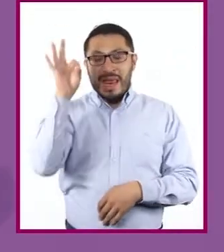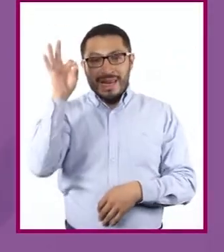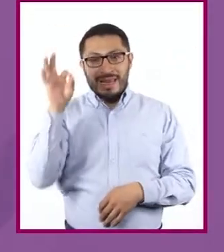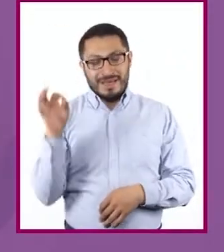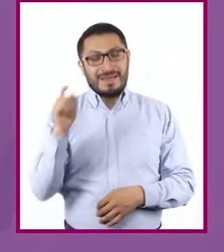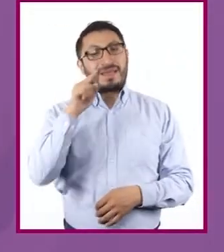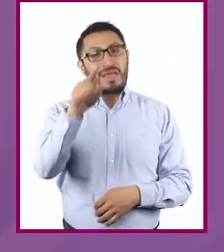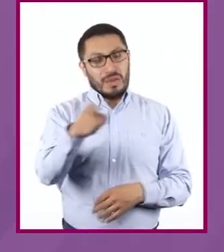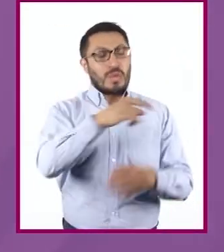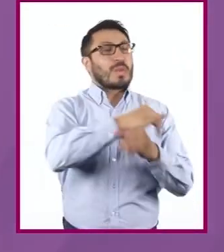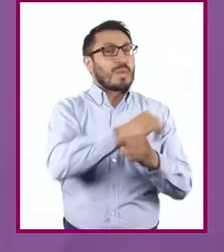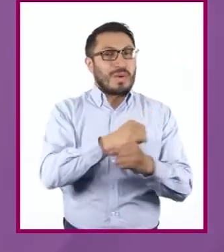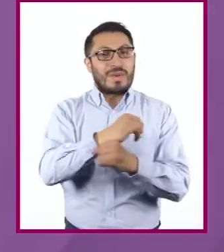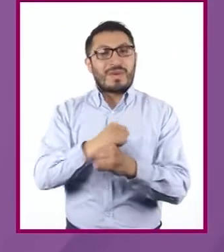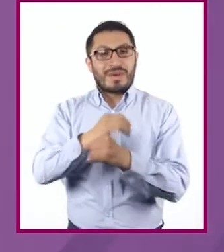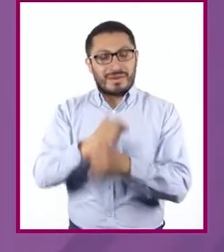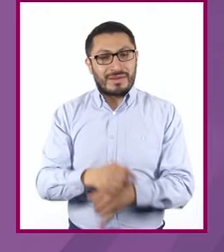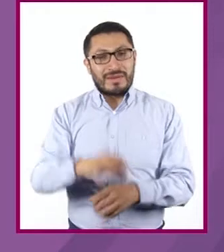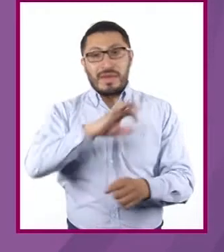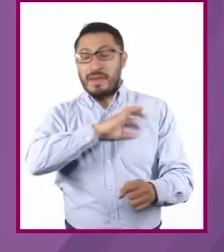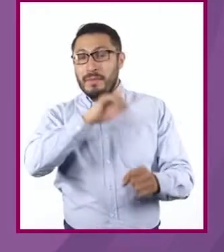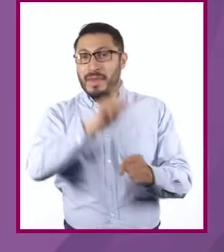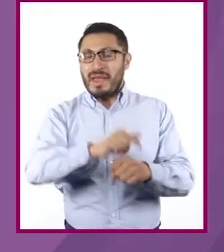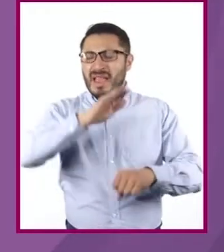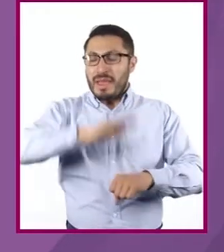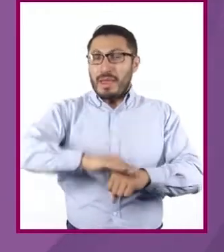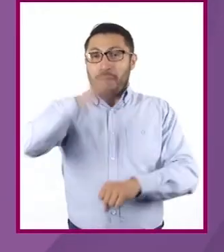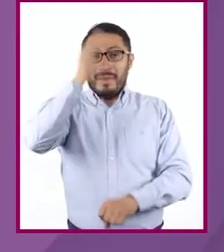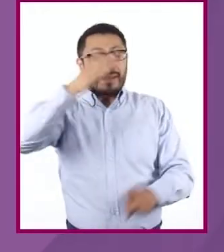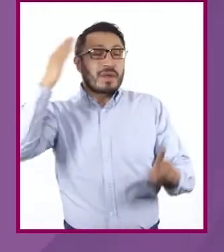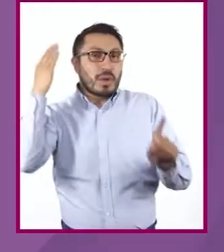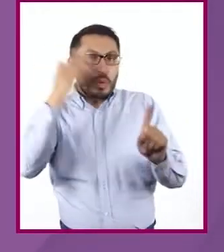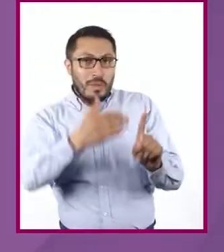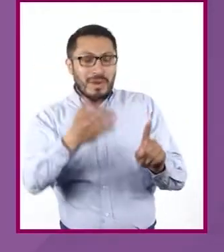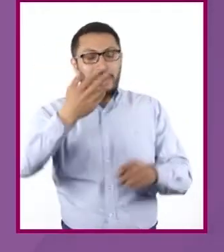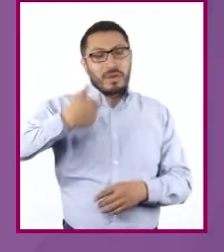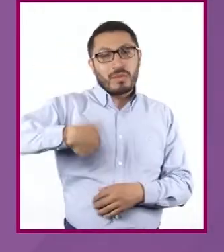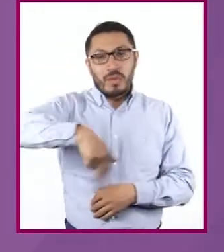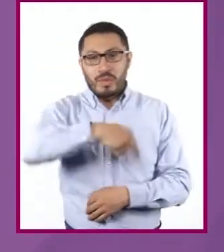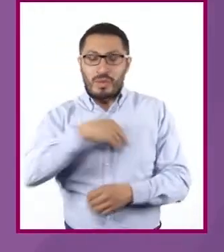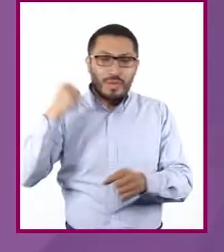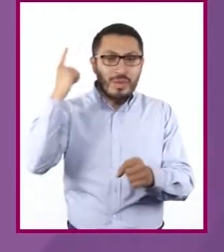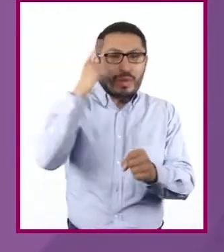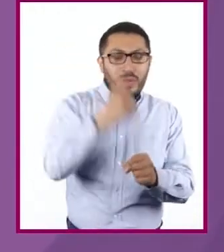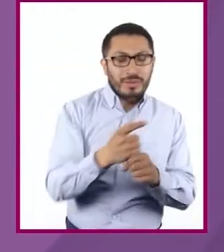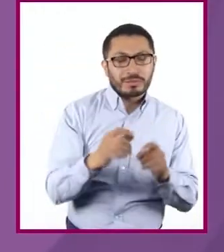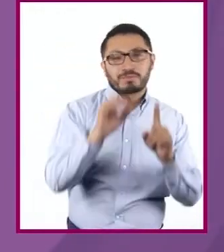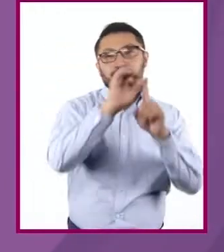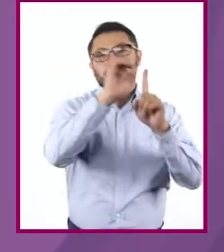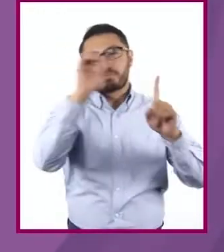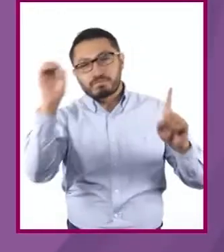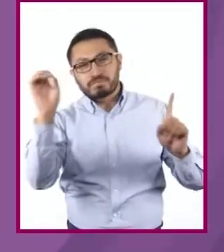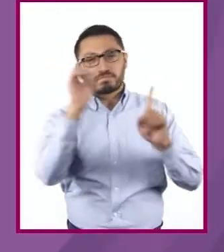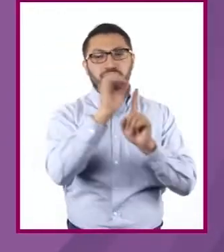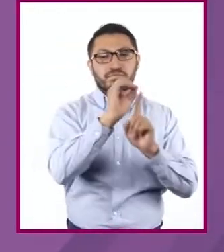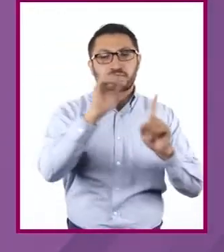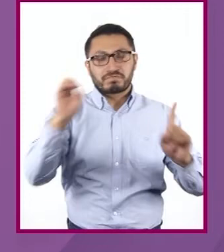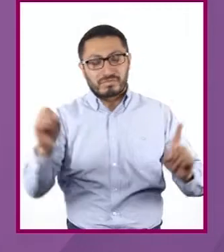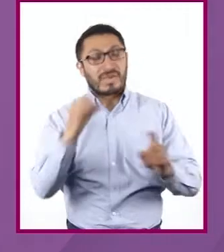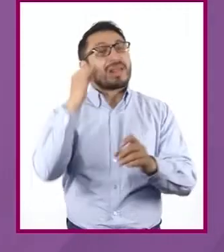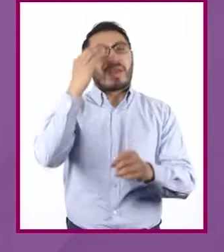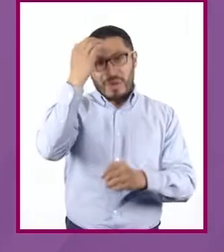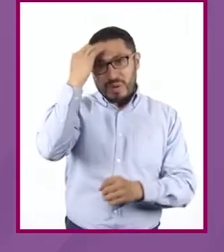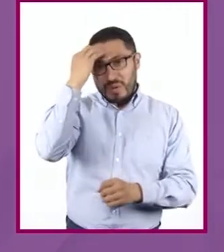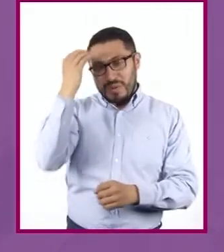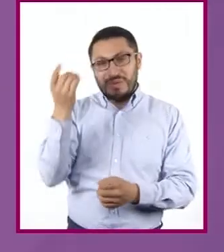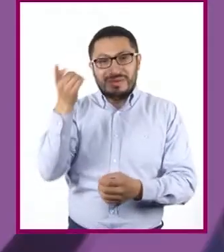investigación, específicamente con el propósito de que podamos identificar enunciados que amplían información dentro de